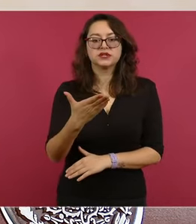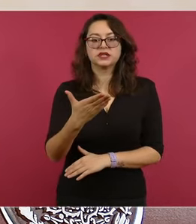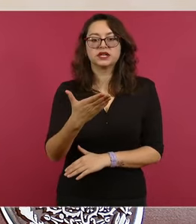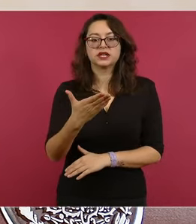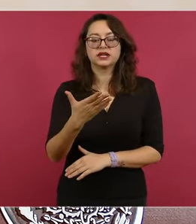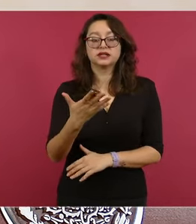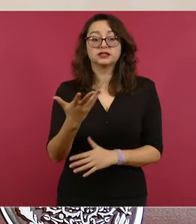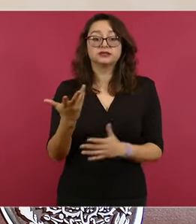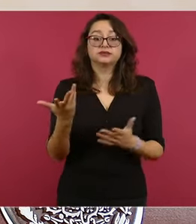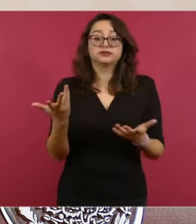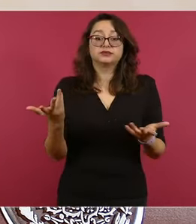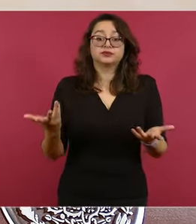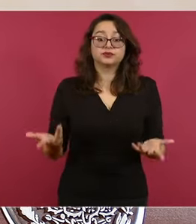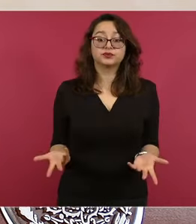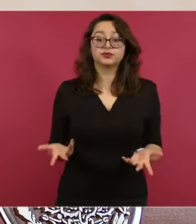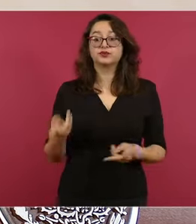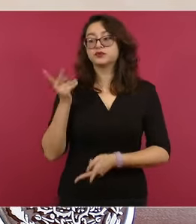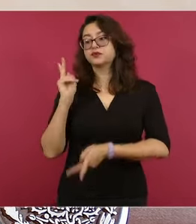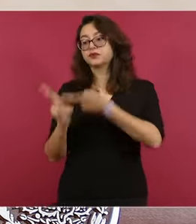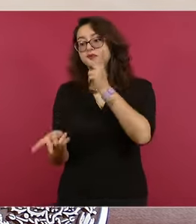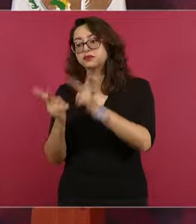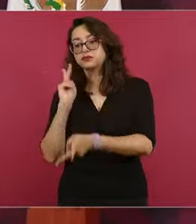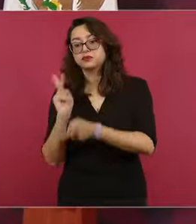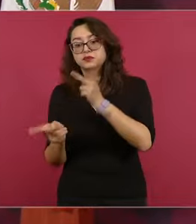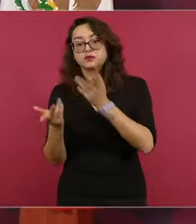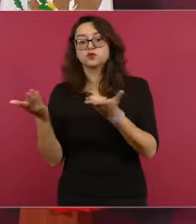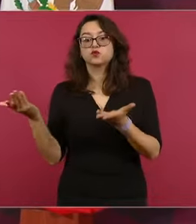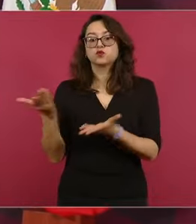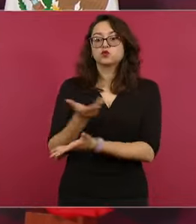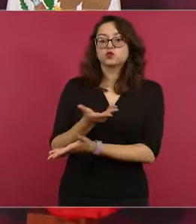Entonces, platicamos con él.